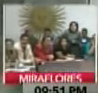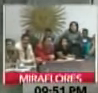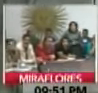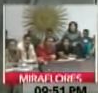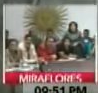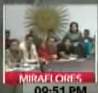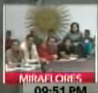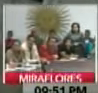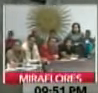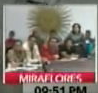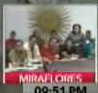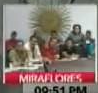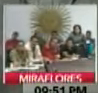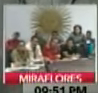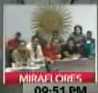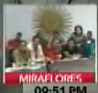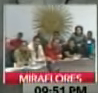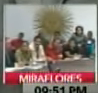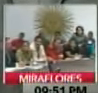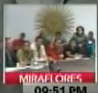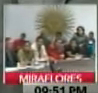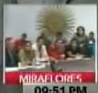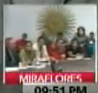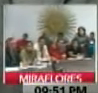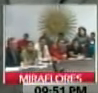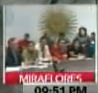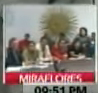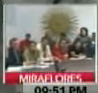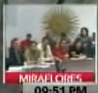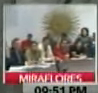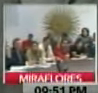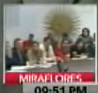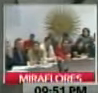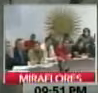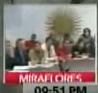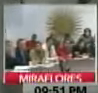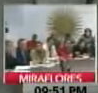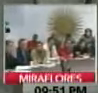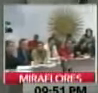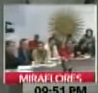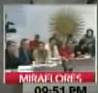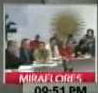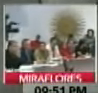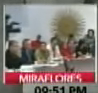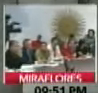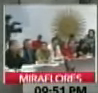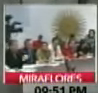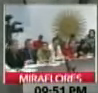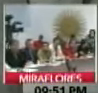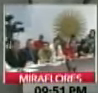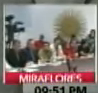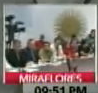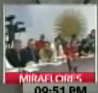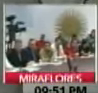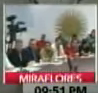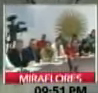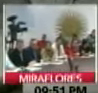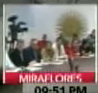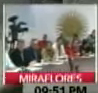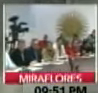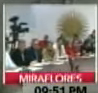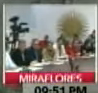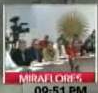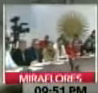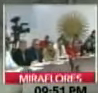Carmona, Rafael Arreaza Padilla, creo que iba a recibir o el Seguro Social para que lo liquidara ahora sí, o el Ministerio de